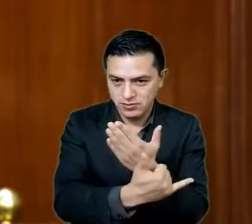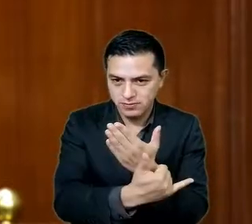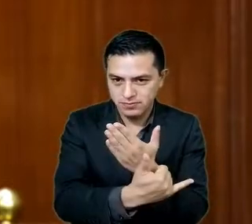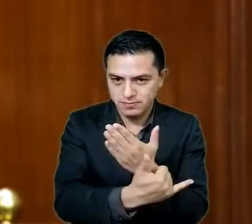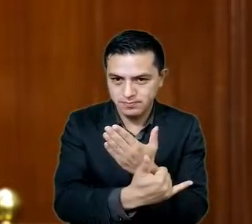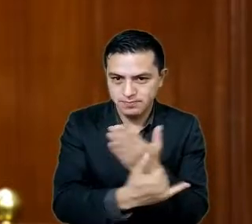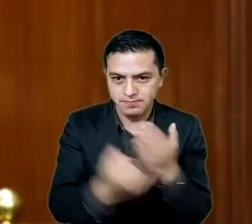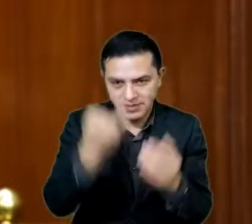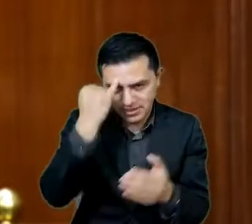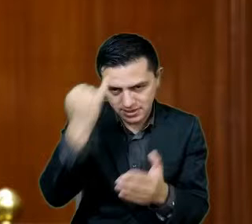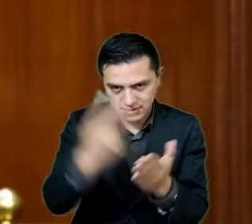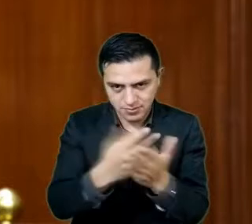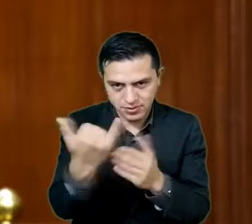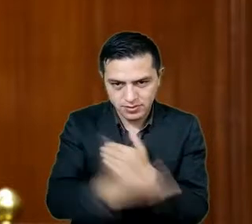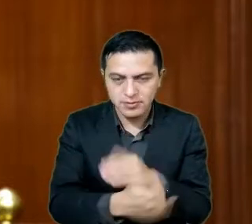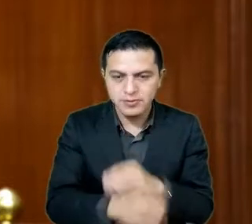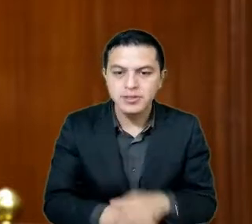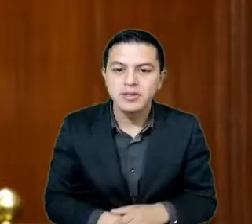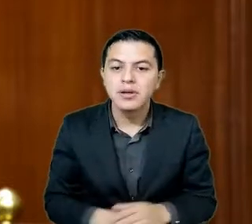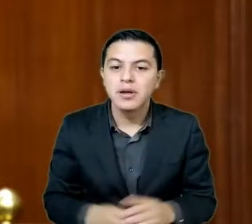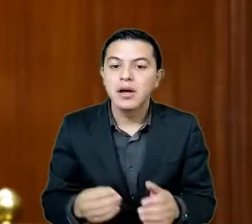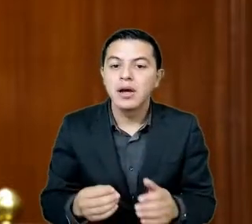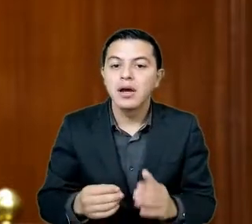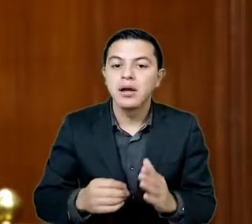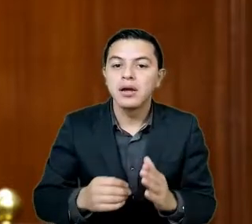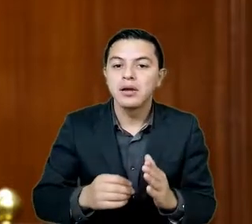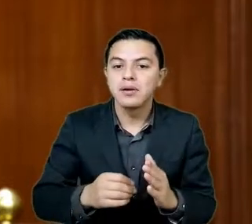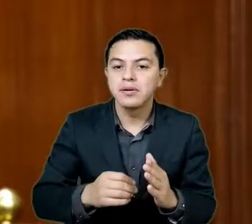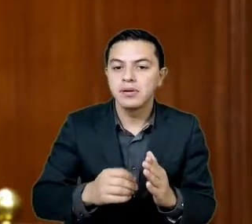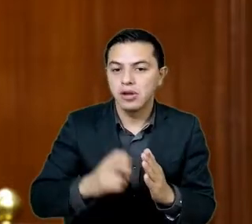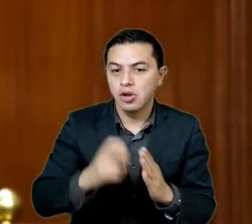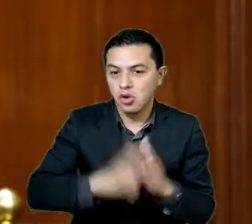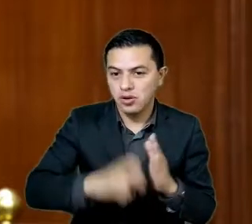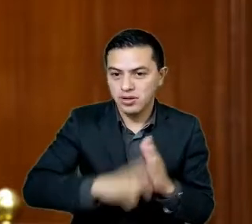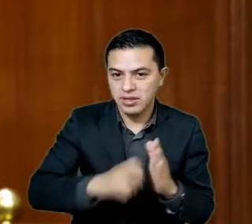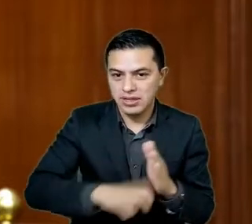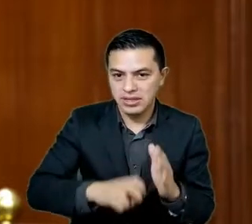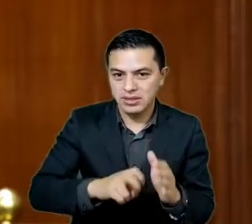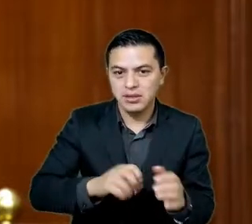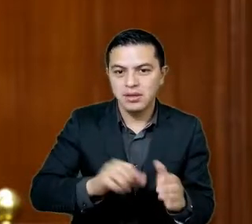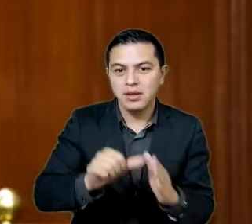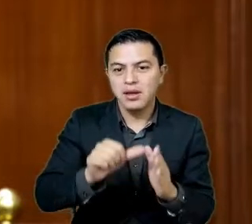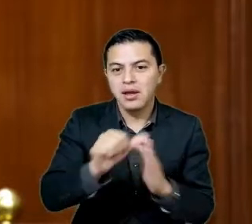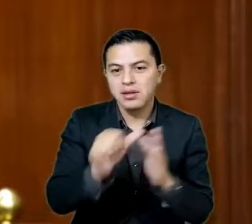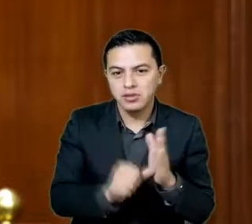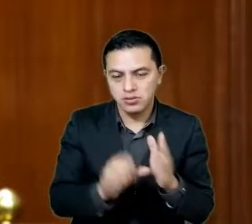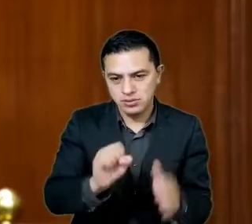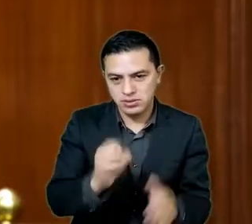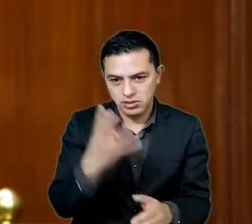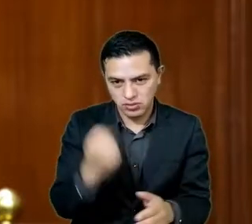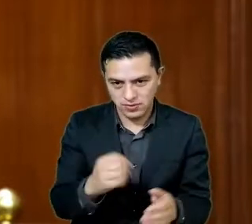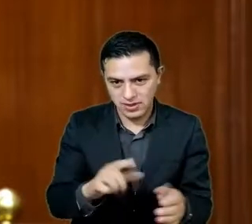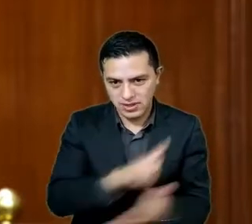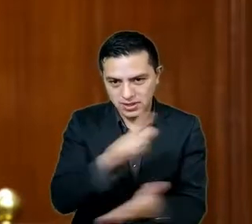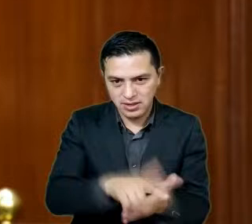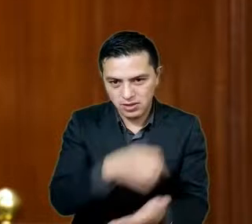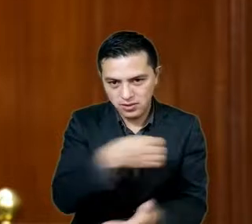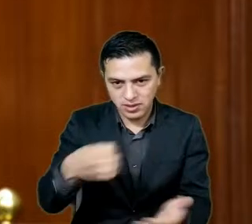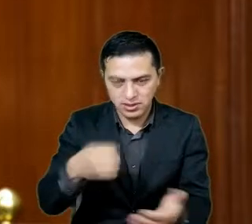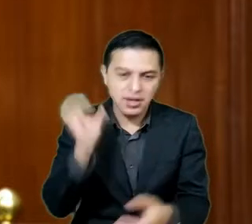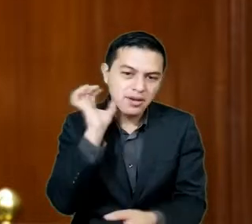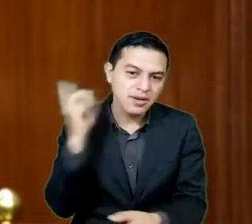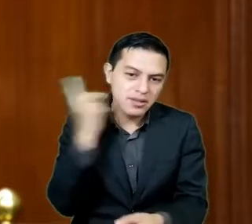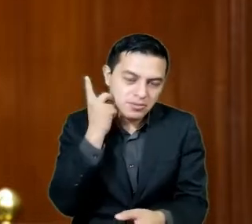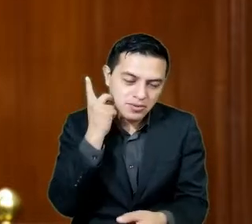iniciativa. Se adiciona la fracción 38ª, artículo 69 de la Ley Orgánica del Poder Legislativo del Estado Libre y Soberano